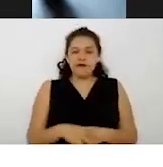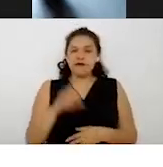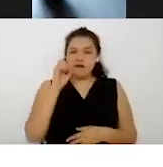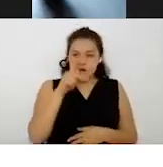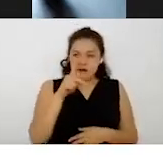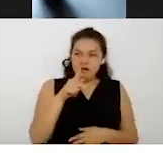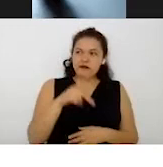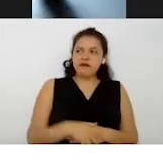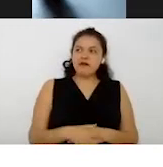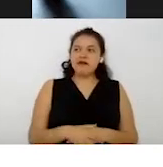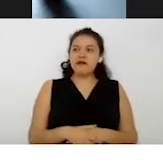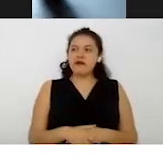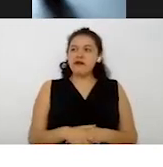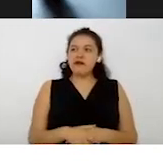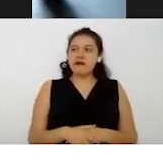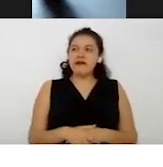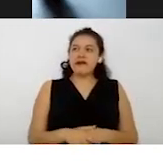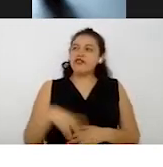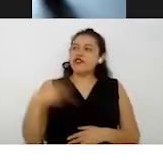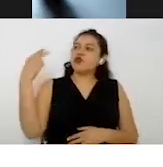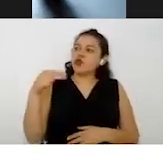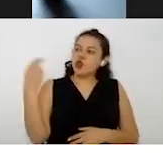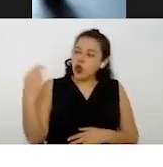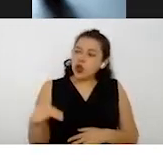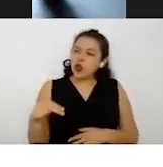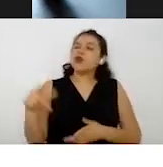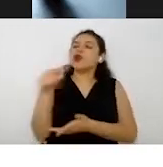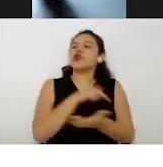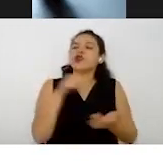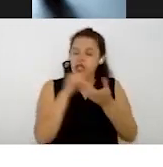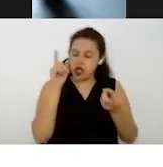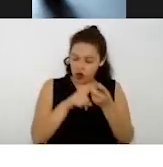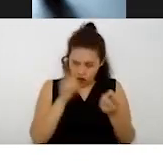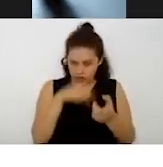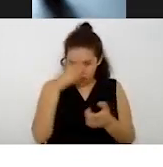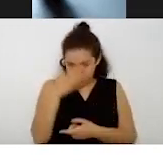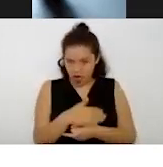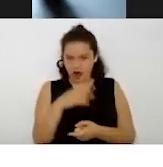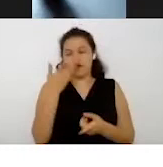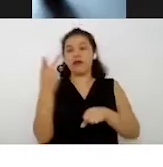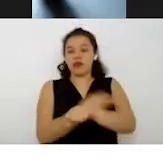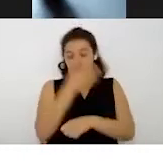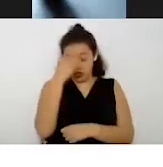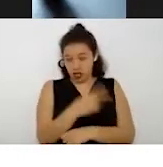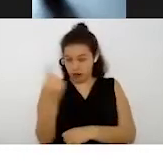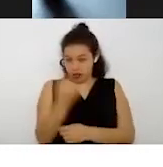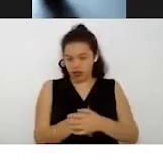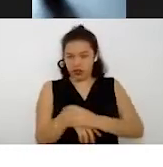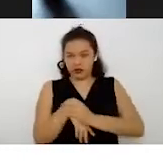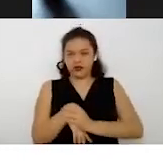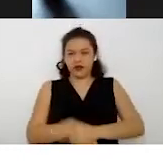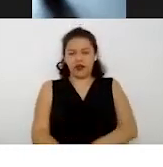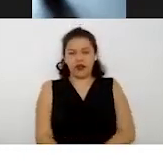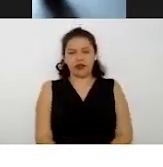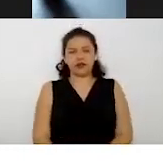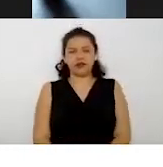¿Qué más? ¿Cómo se llama? Que si saben dónde estamos, que si saben qué pasó. ¿Ok? Ese